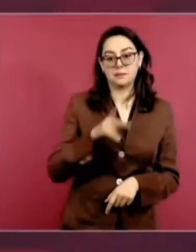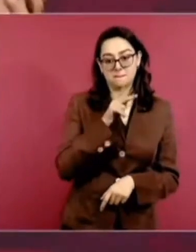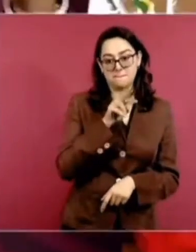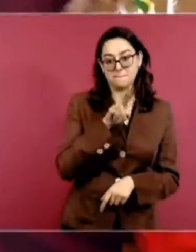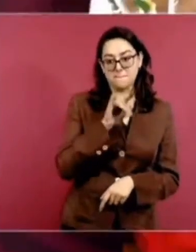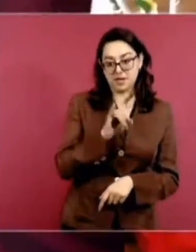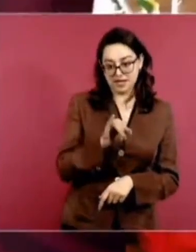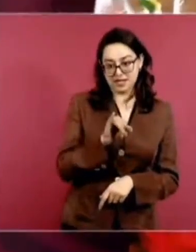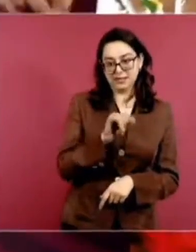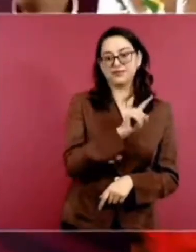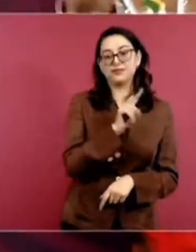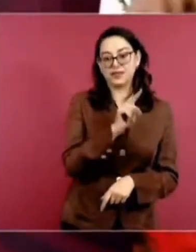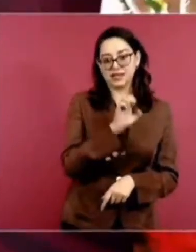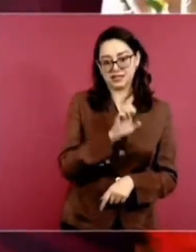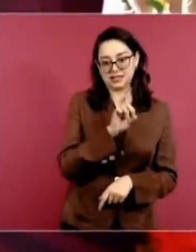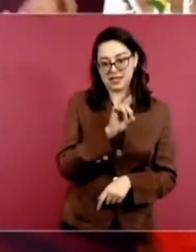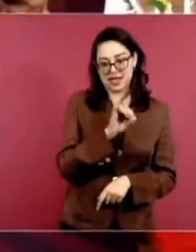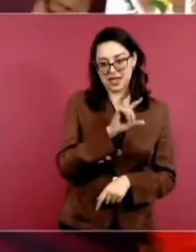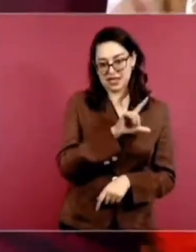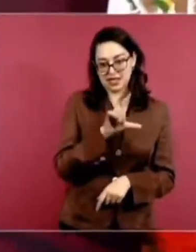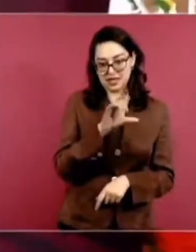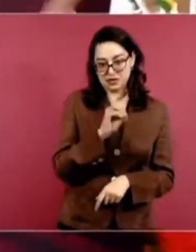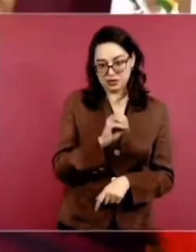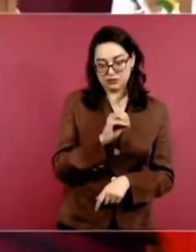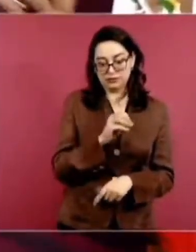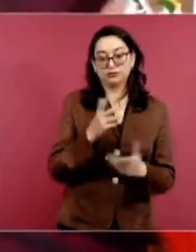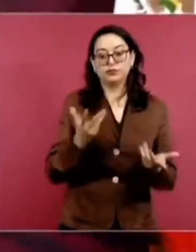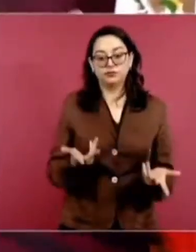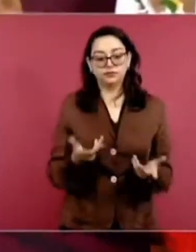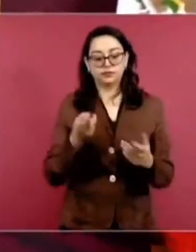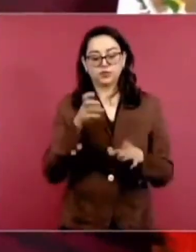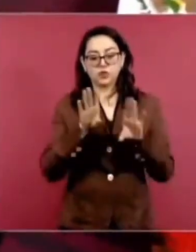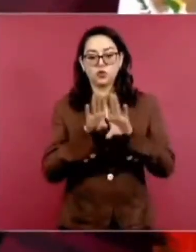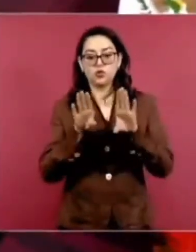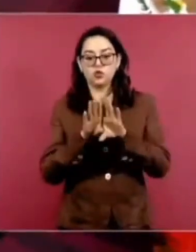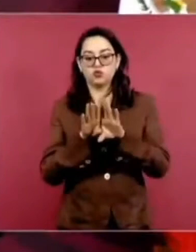les entregaron tribunales, todo,